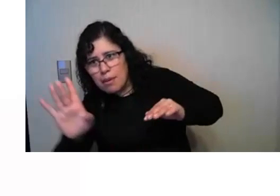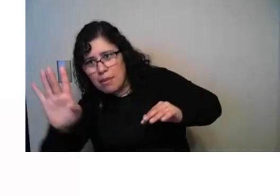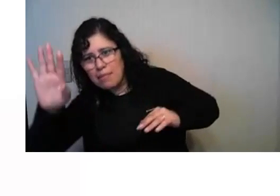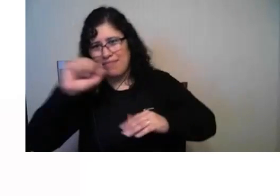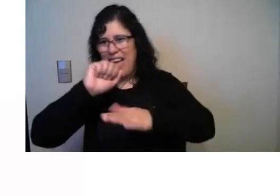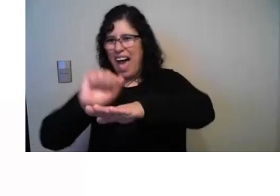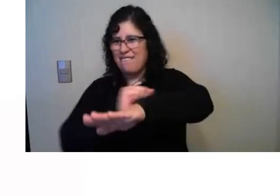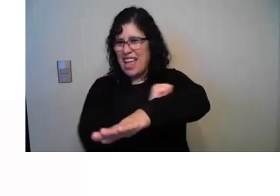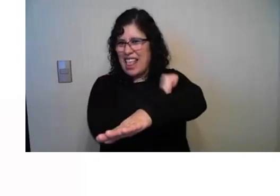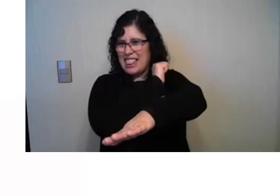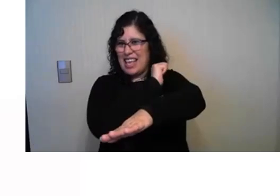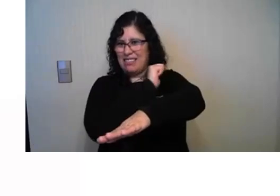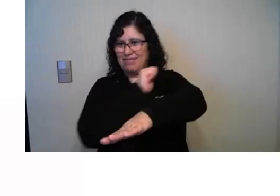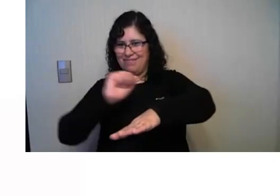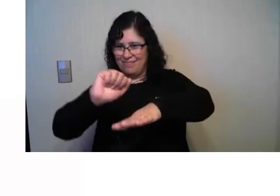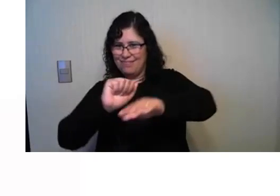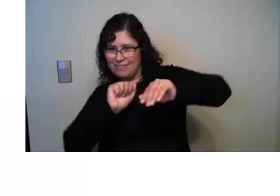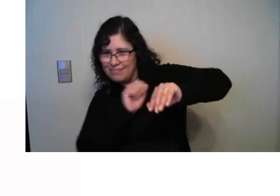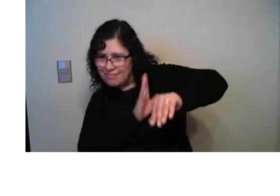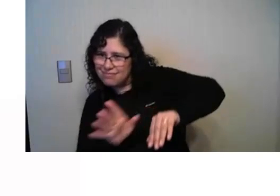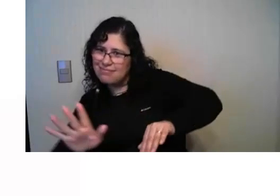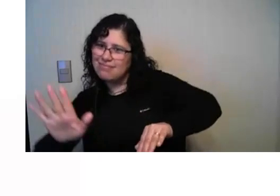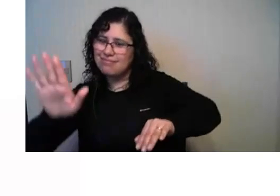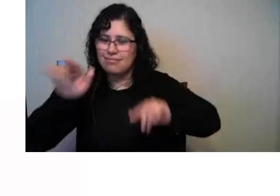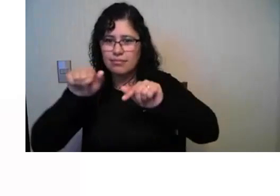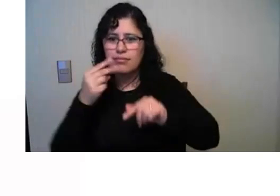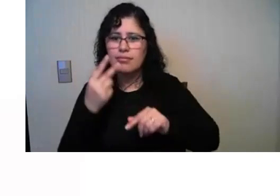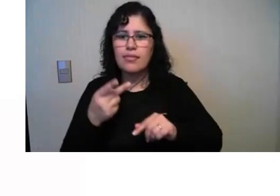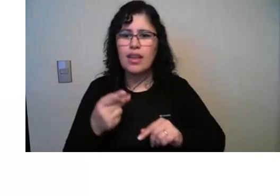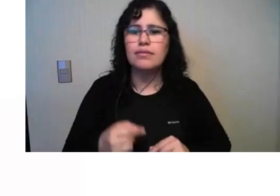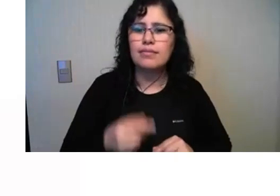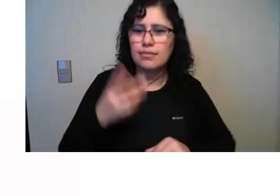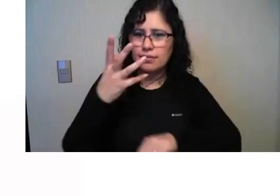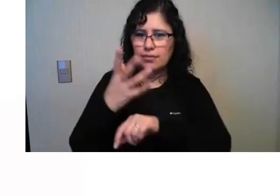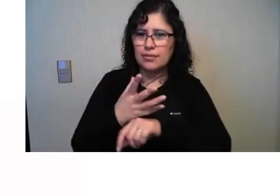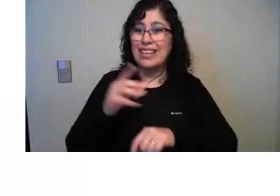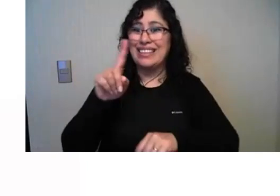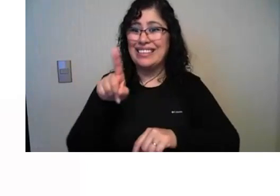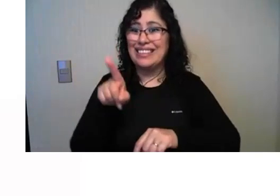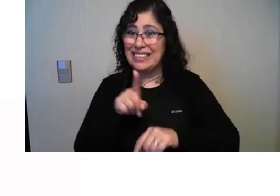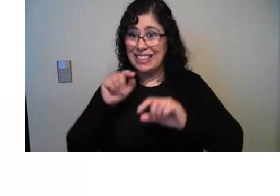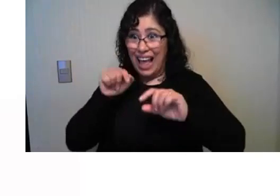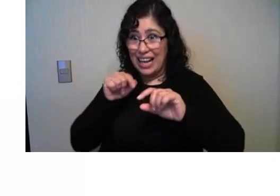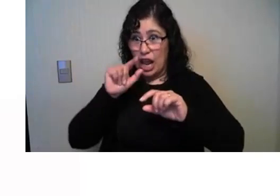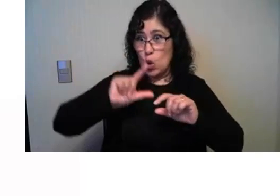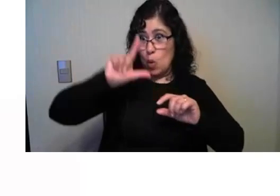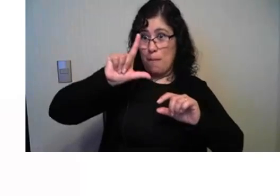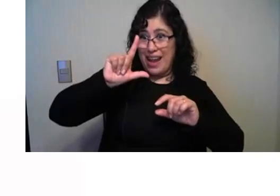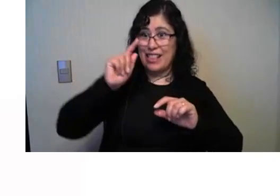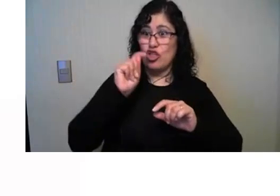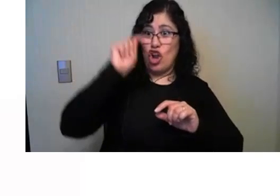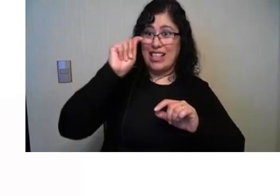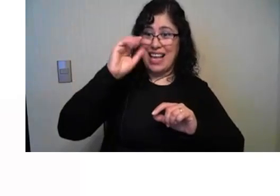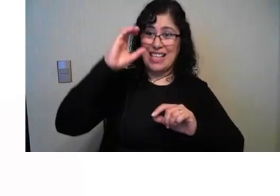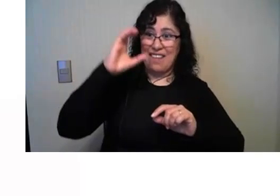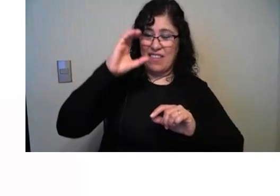sensitivo. Y aquí algo importante, miren, tenemos fibras sacras, lumbares, torácicas y cervicales. Y